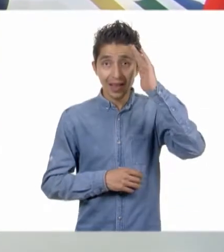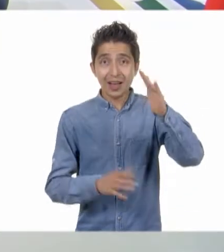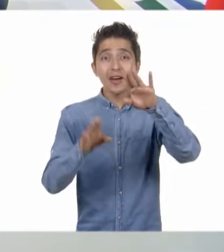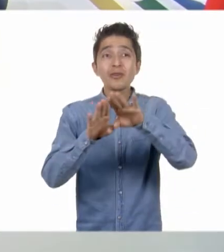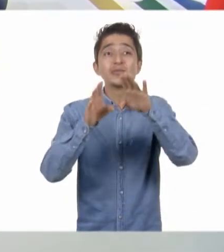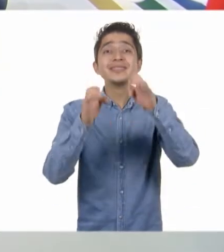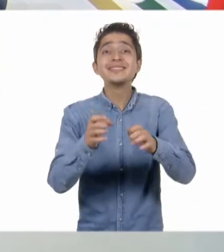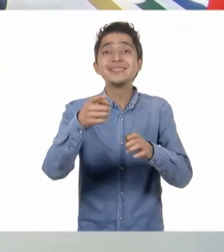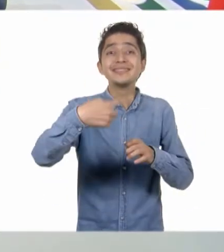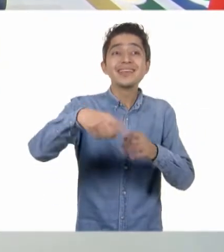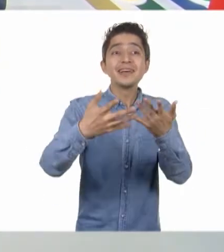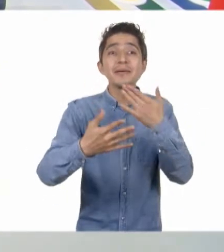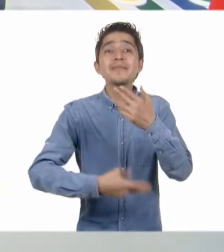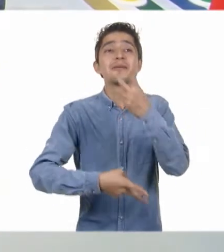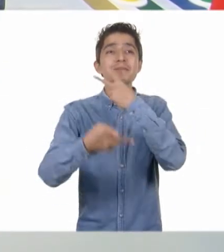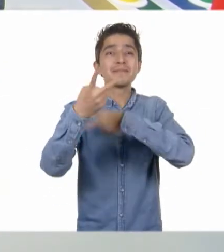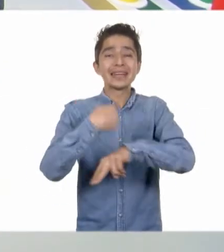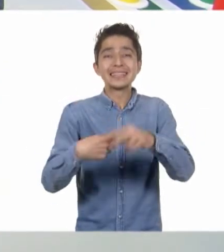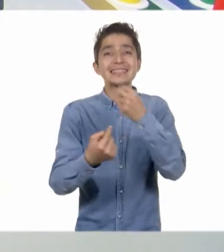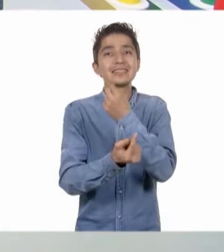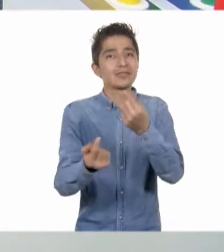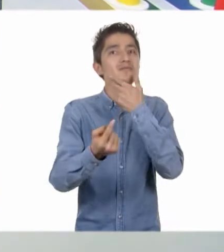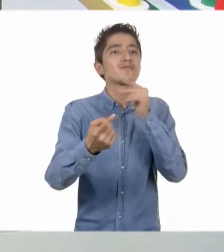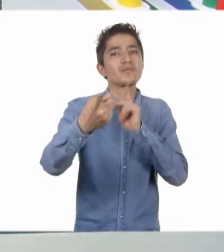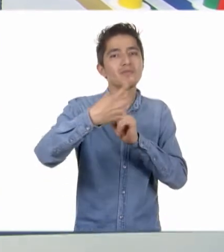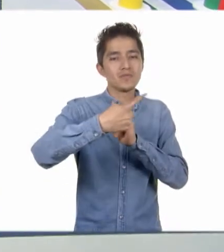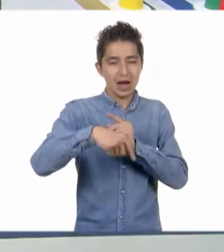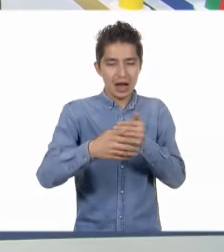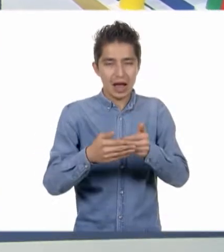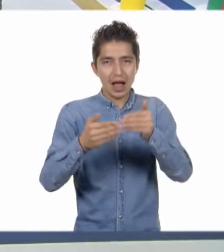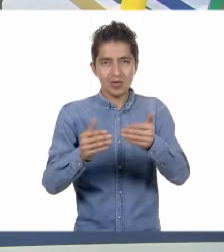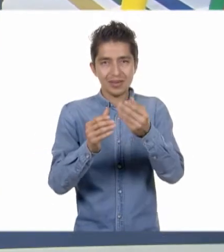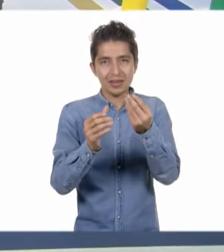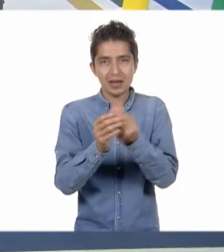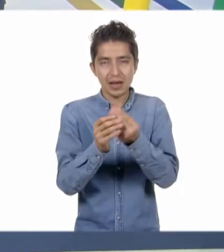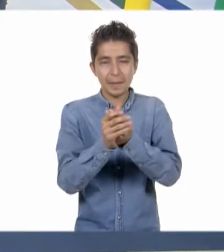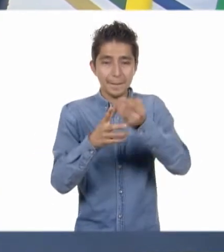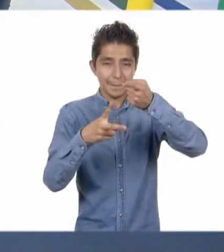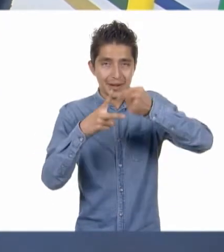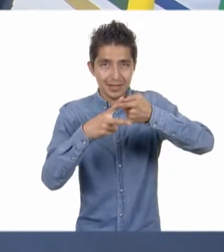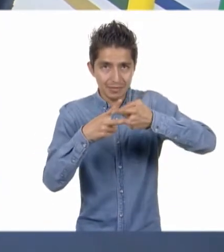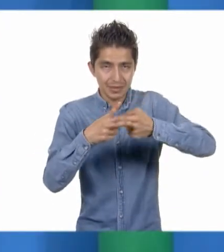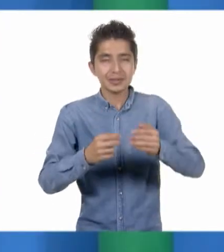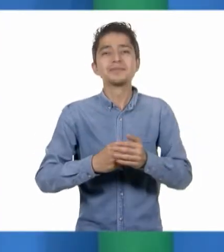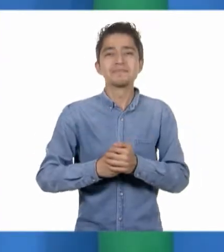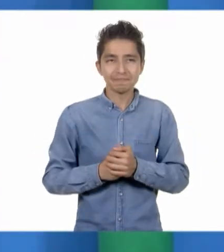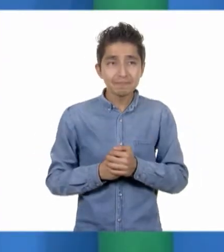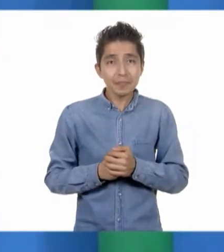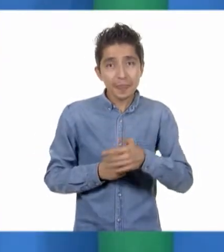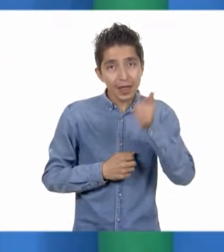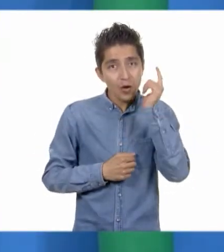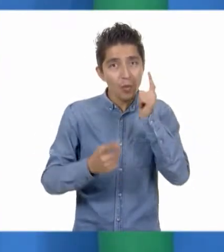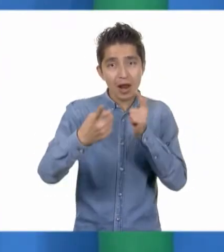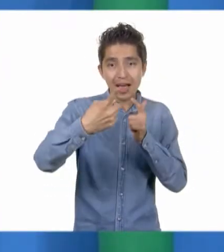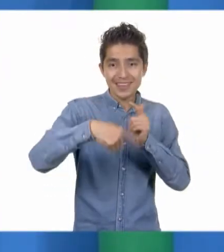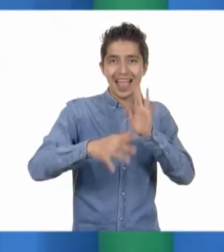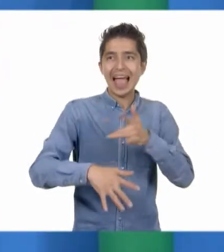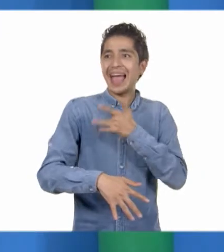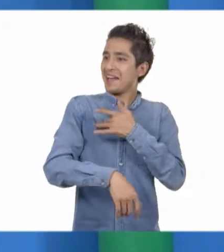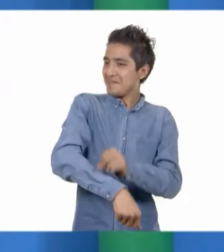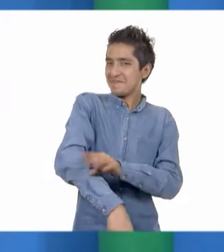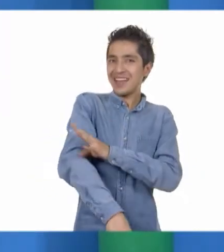¿Cómo están? Bienvenidos y bienvenidas a esta sucesión del día de hoy de matemáticas. Y espero que ya estén emocionados